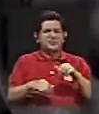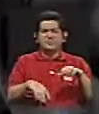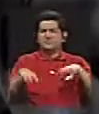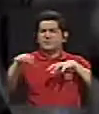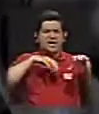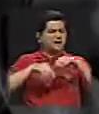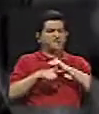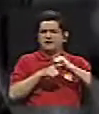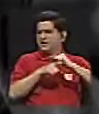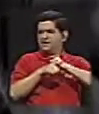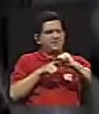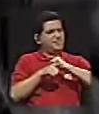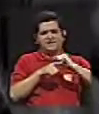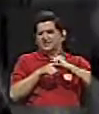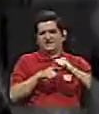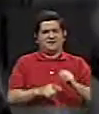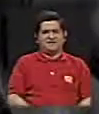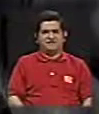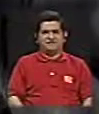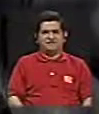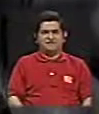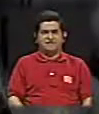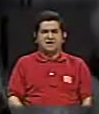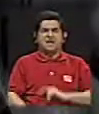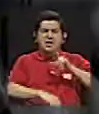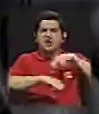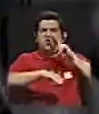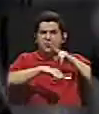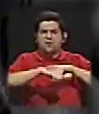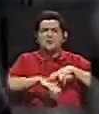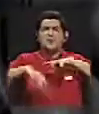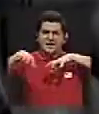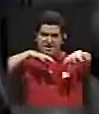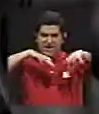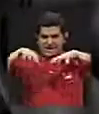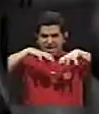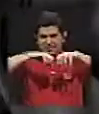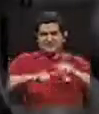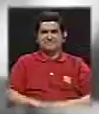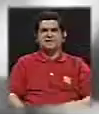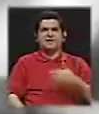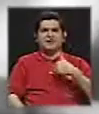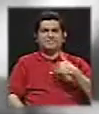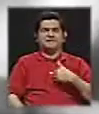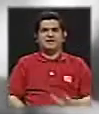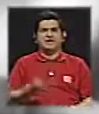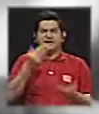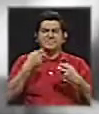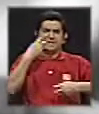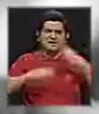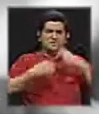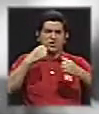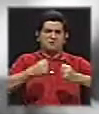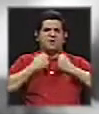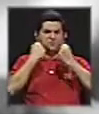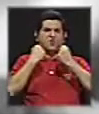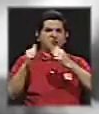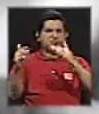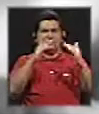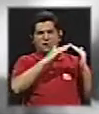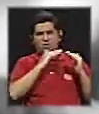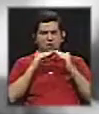ya que eran muy común que durante la actividad hubieran choques muy fuertes con las